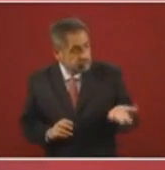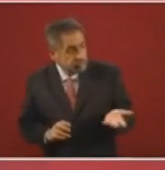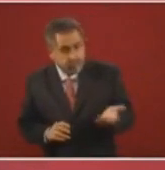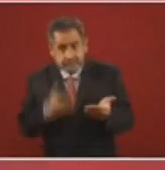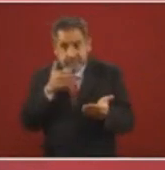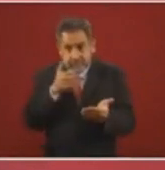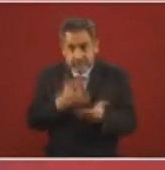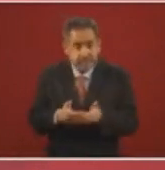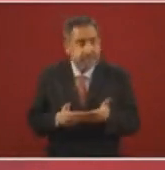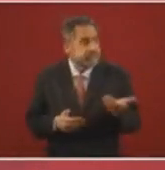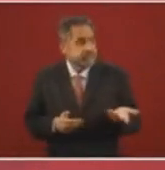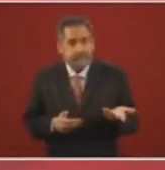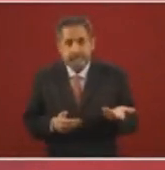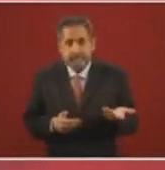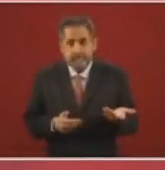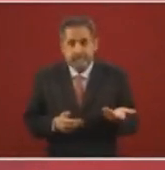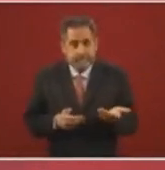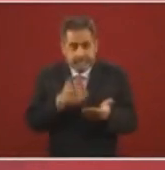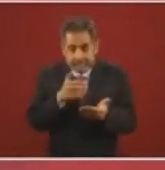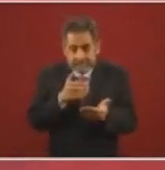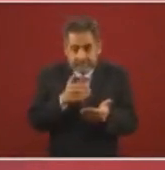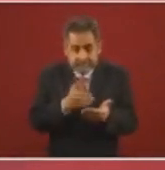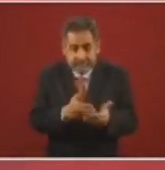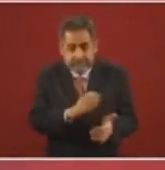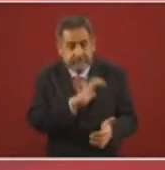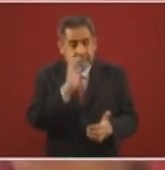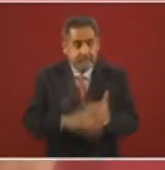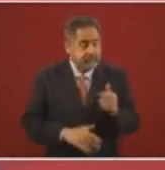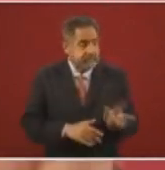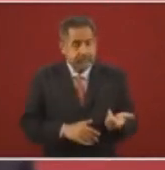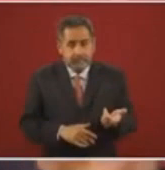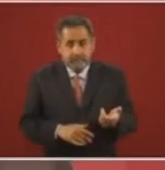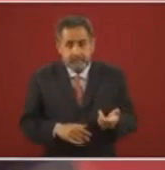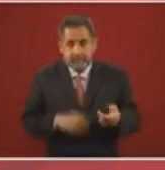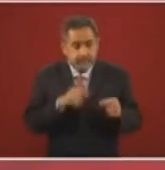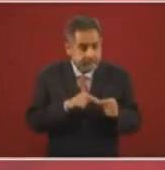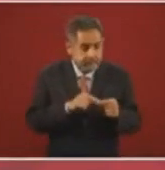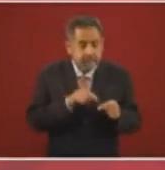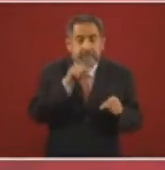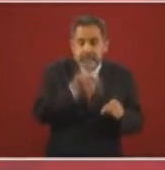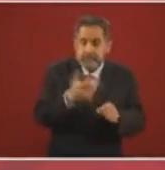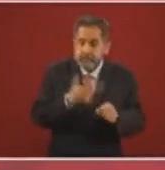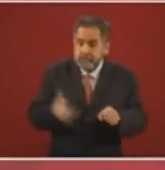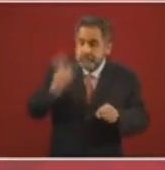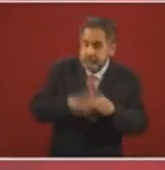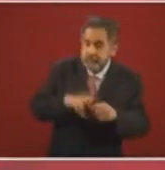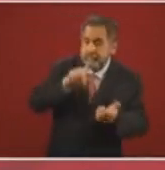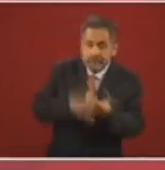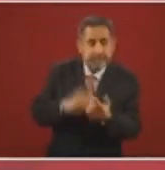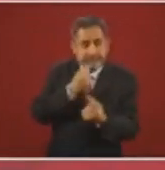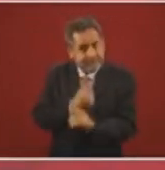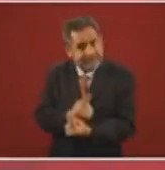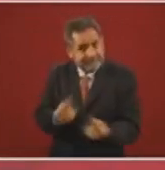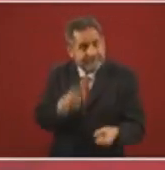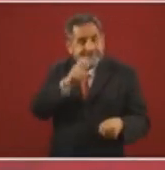literalmente días de que se acabe el medicamento en el punto de servicio donde están los niños